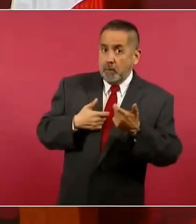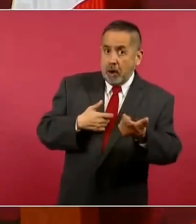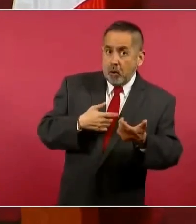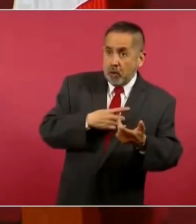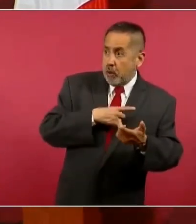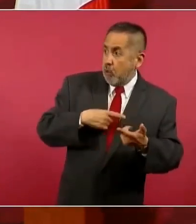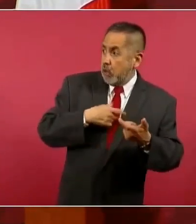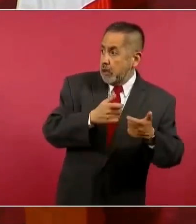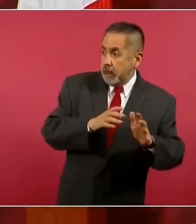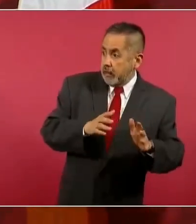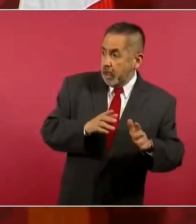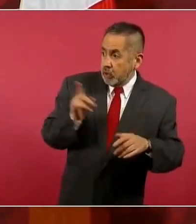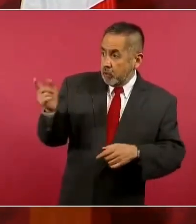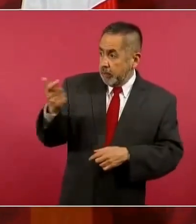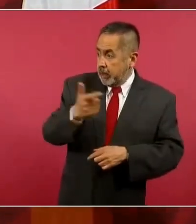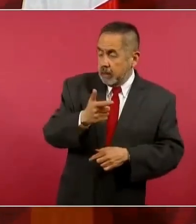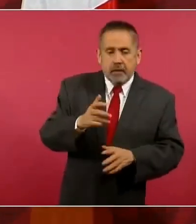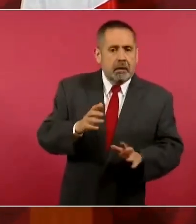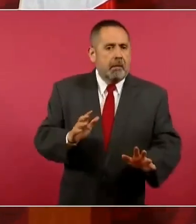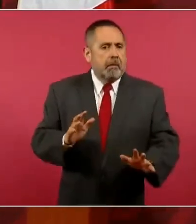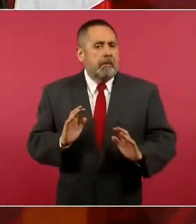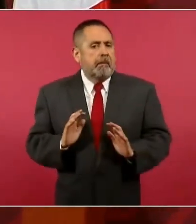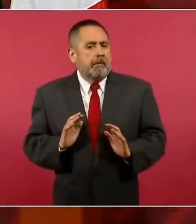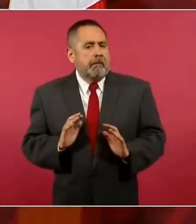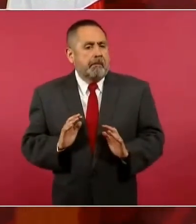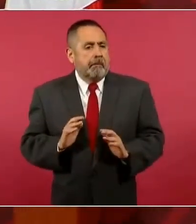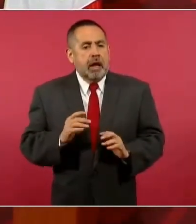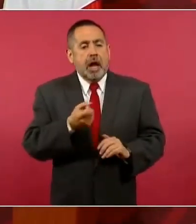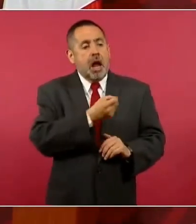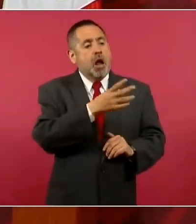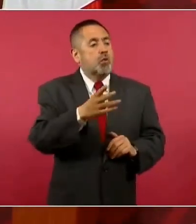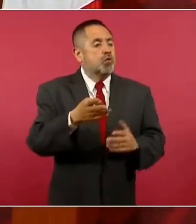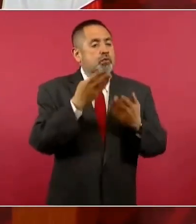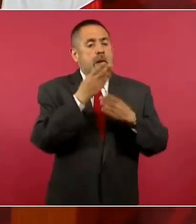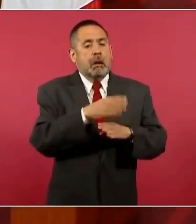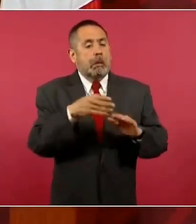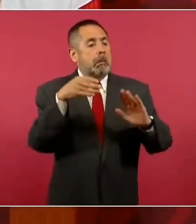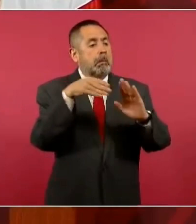que supuestamente estaban quebrados,